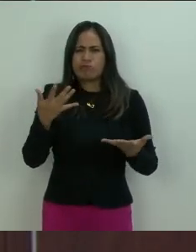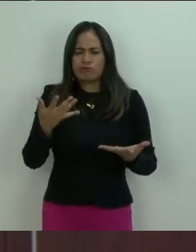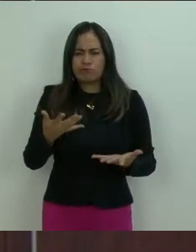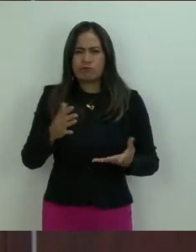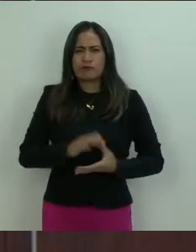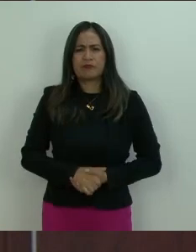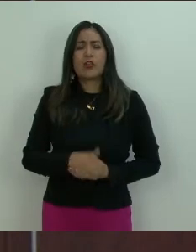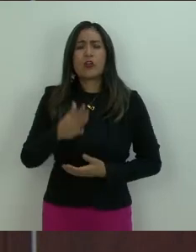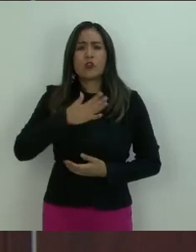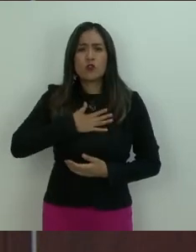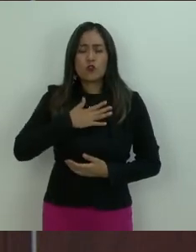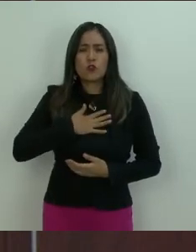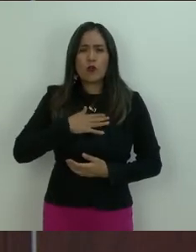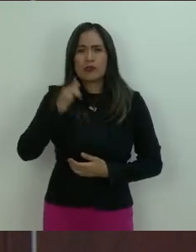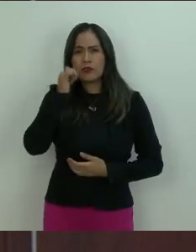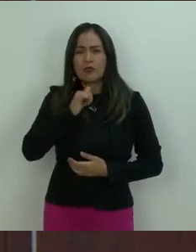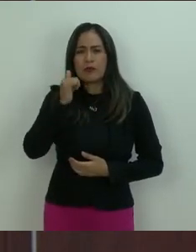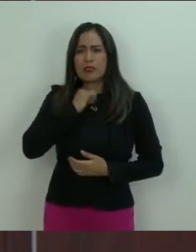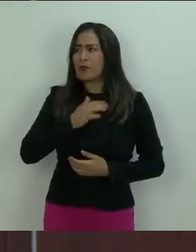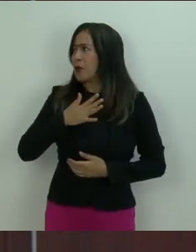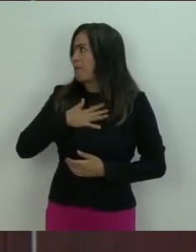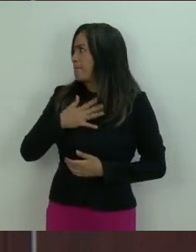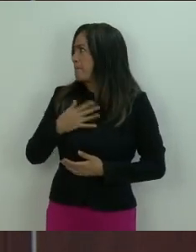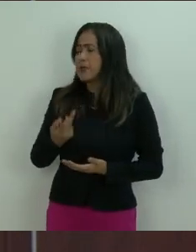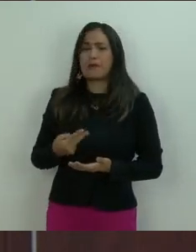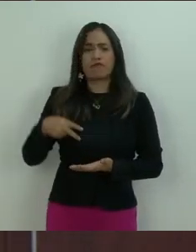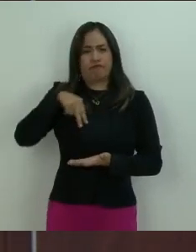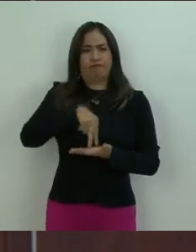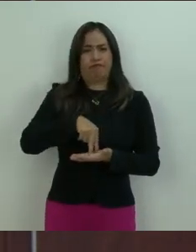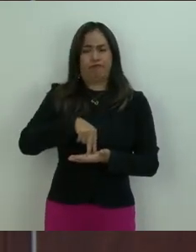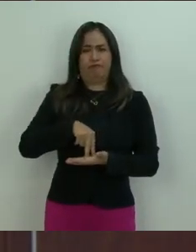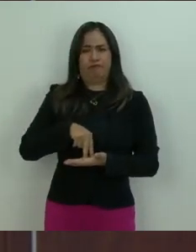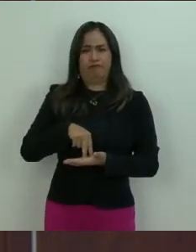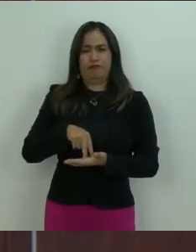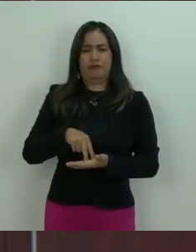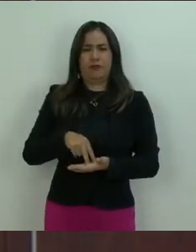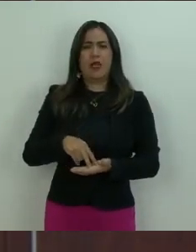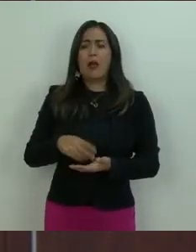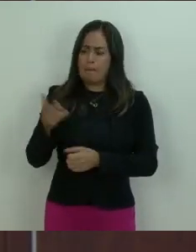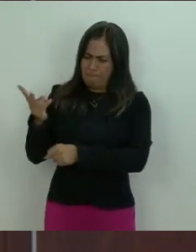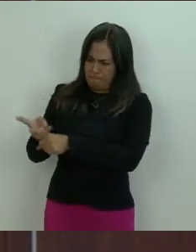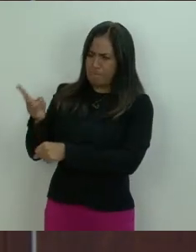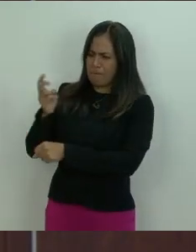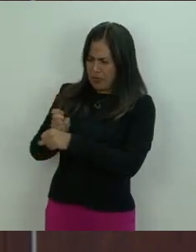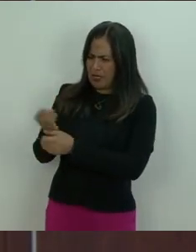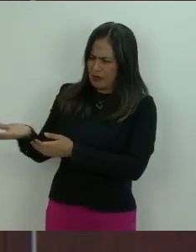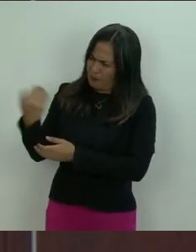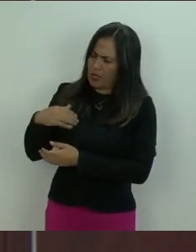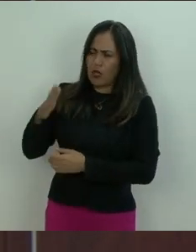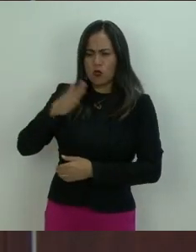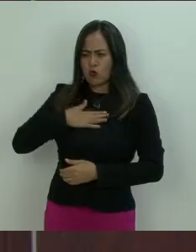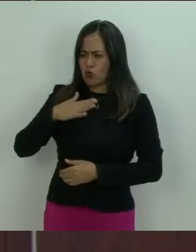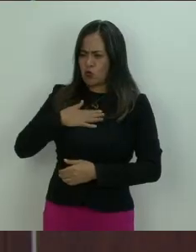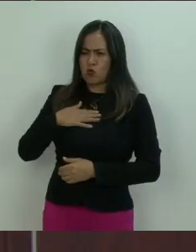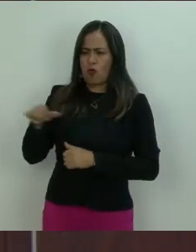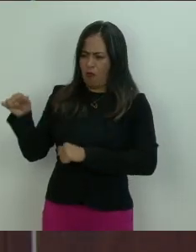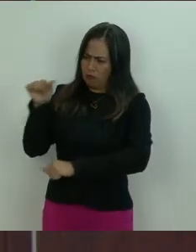yo he estado siempre aquí con este privilegio y en lugar de invitarte a decir, yo me quito porque es tu